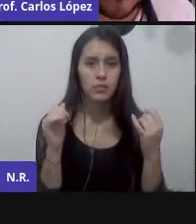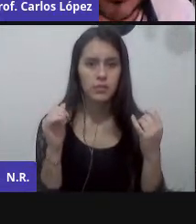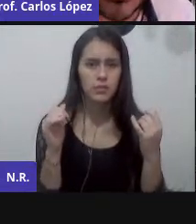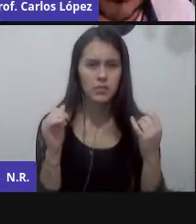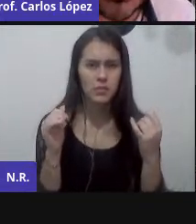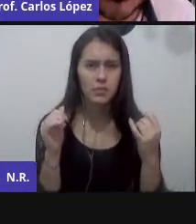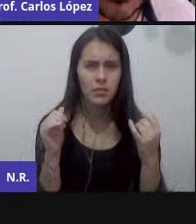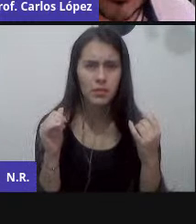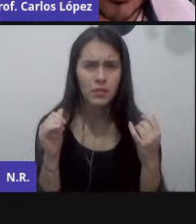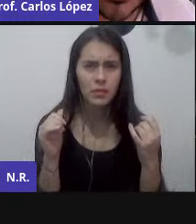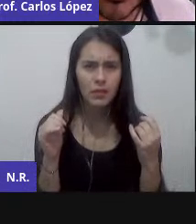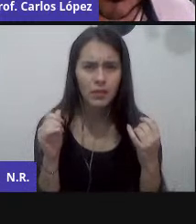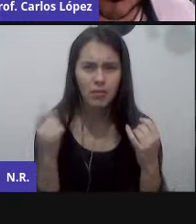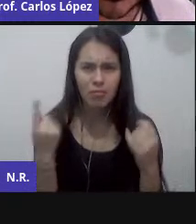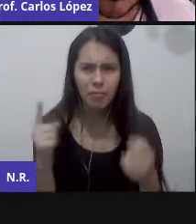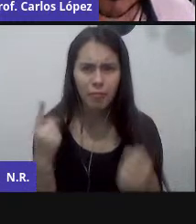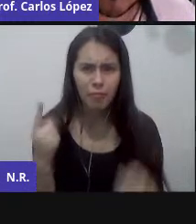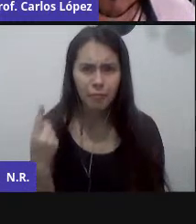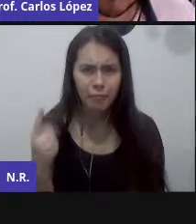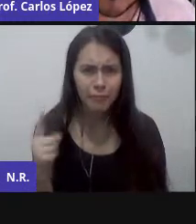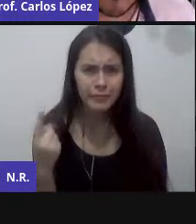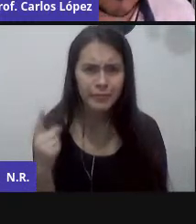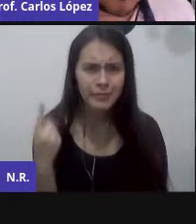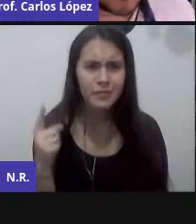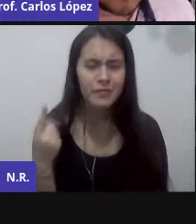Ok, ¿qué fue eso? Oh,